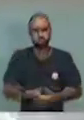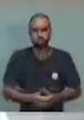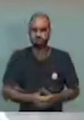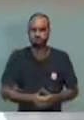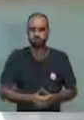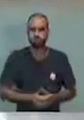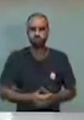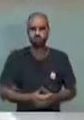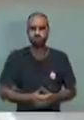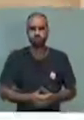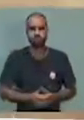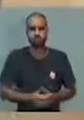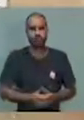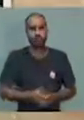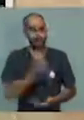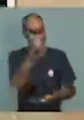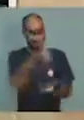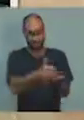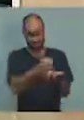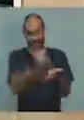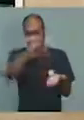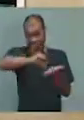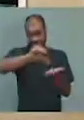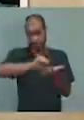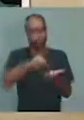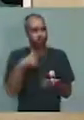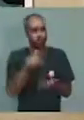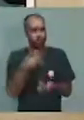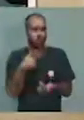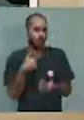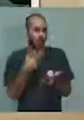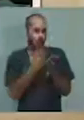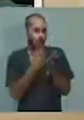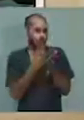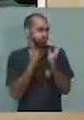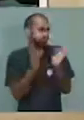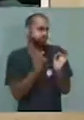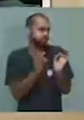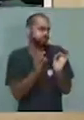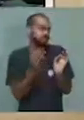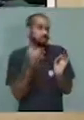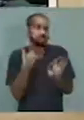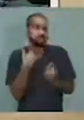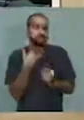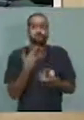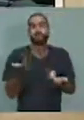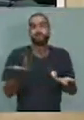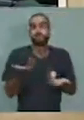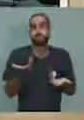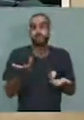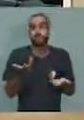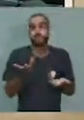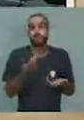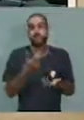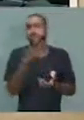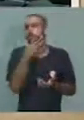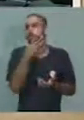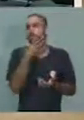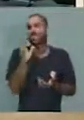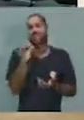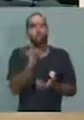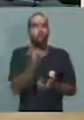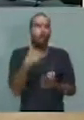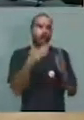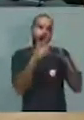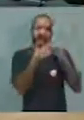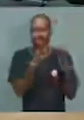como mi escuela perenne, es como mi segunda casa, es el lugar donde más